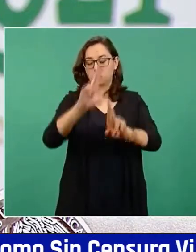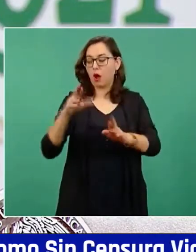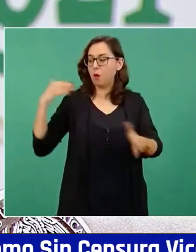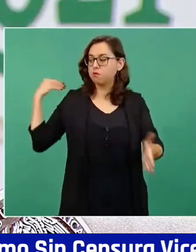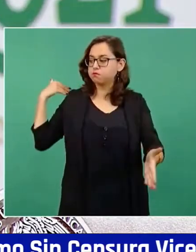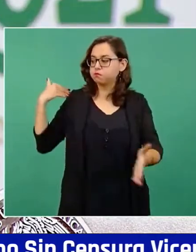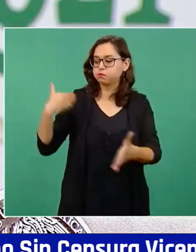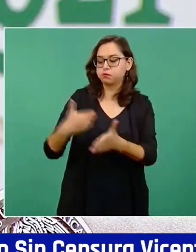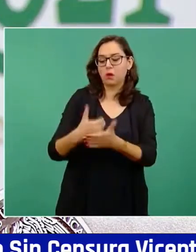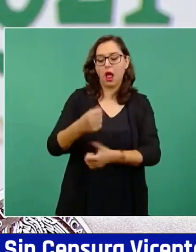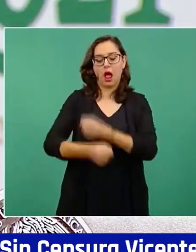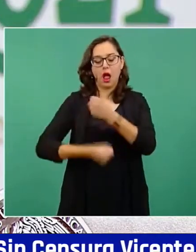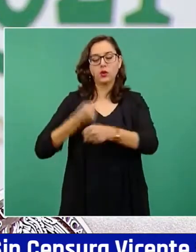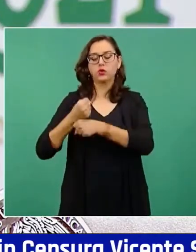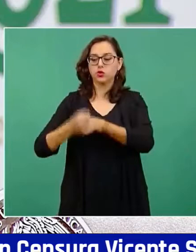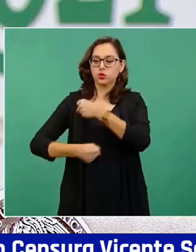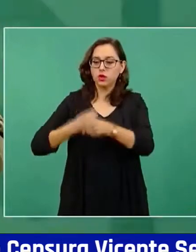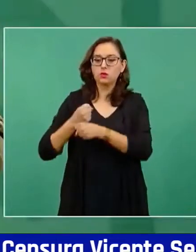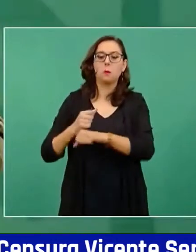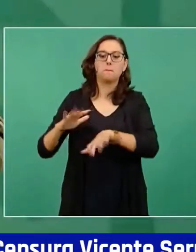a través del tiempo.